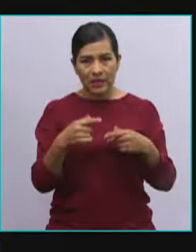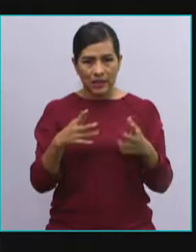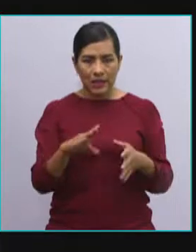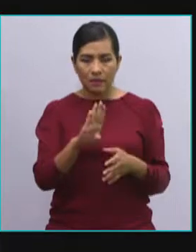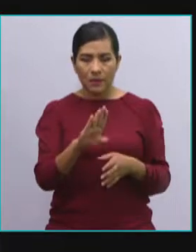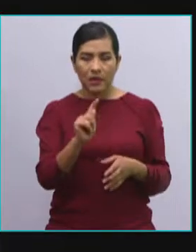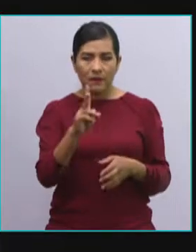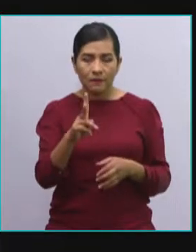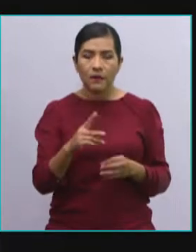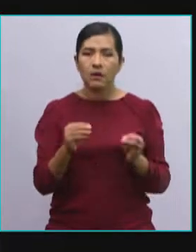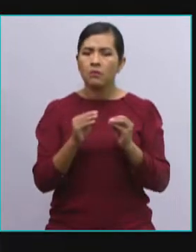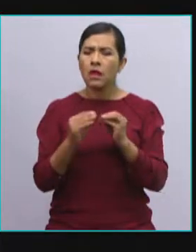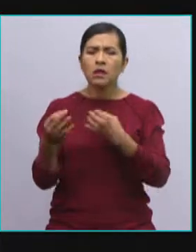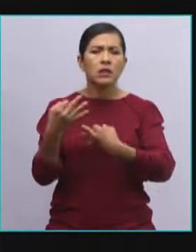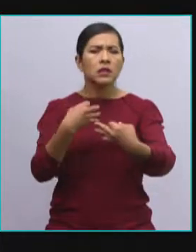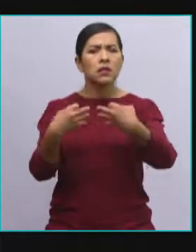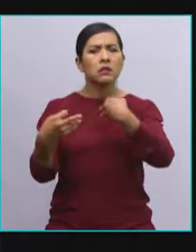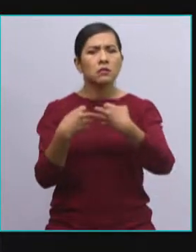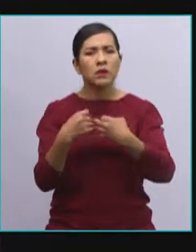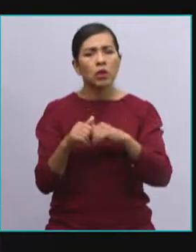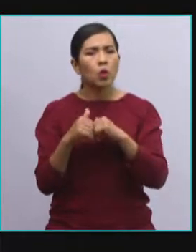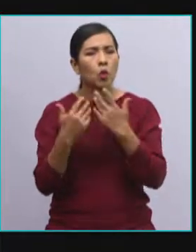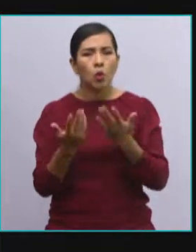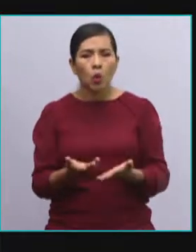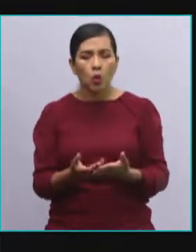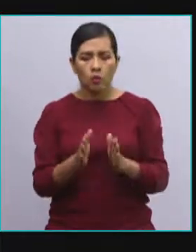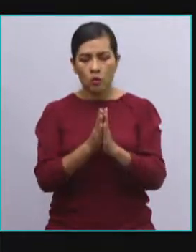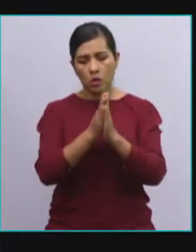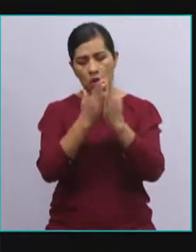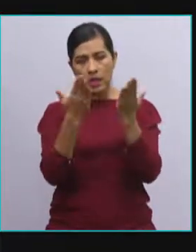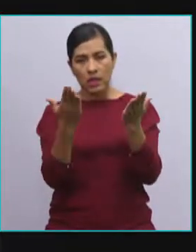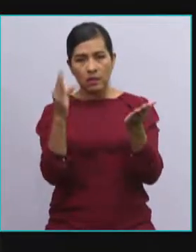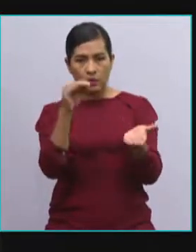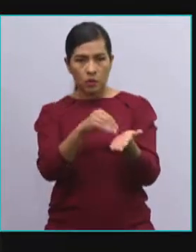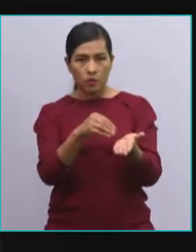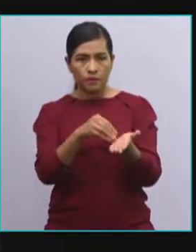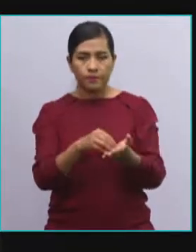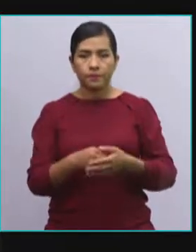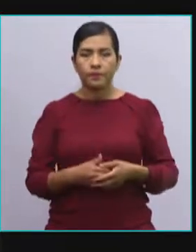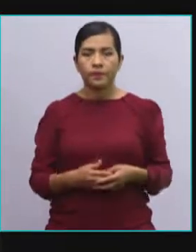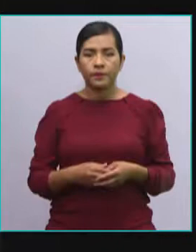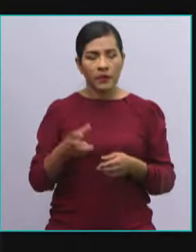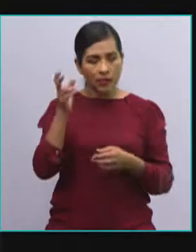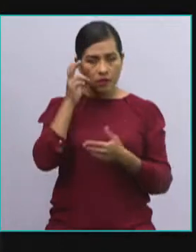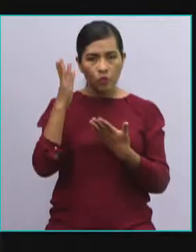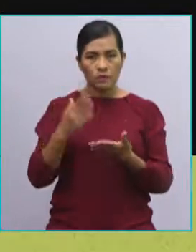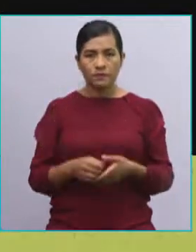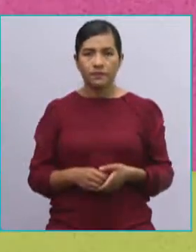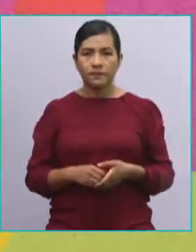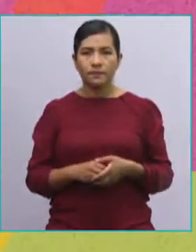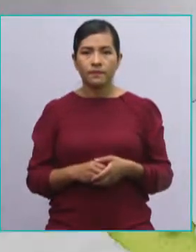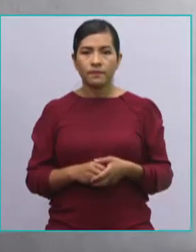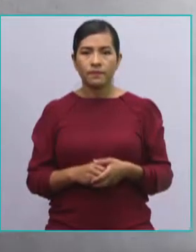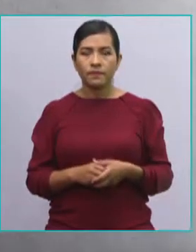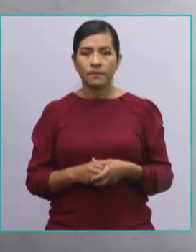acerca de lo que bueno de todo lo que hay en su libro que más queda cuanto vamos a escucharlo